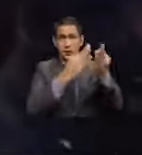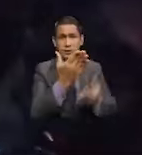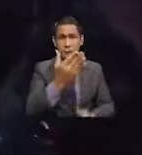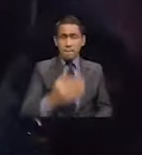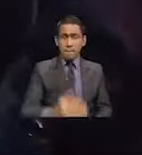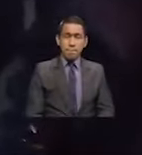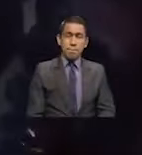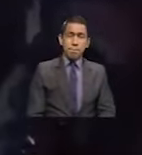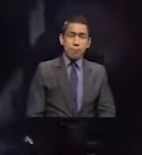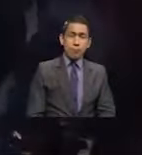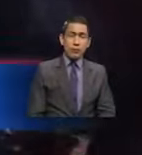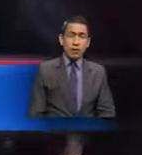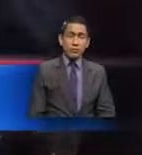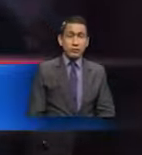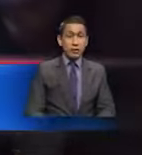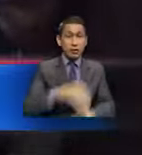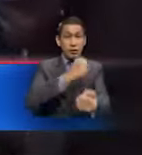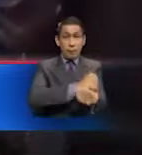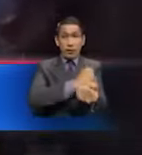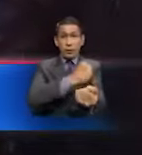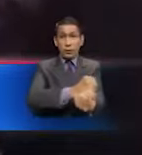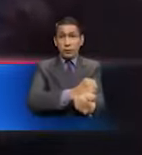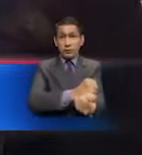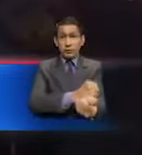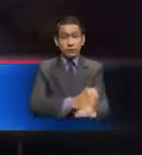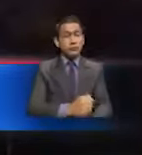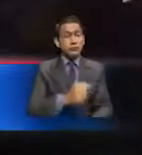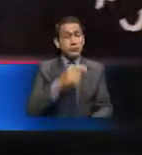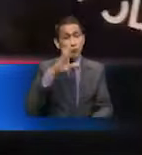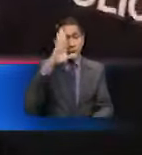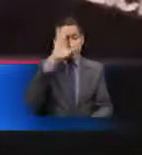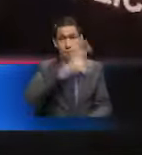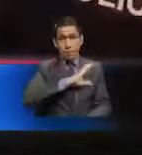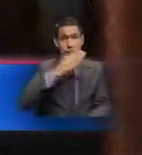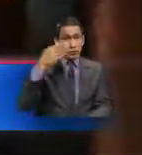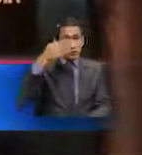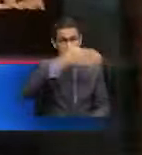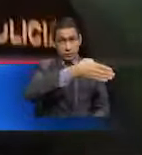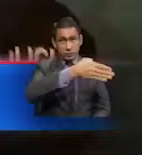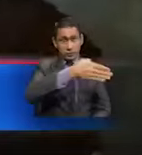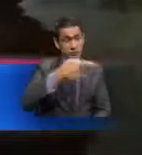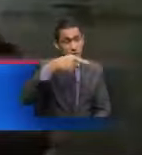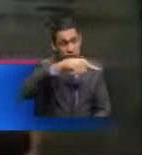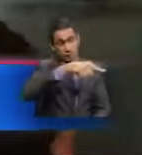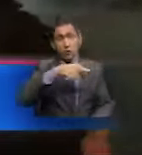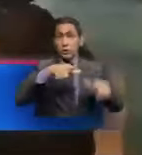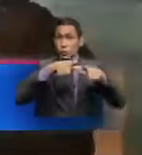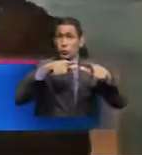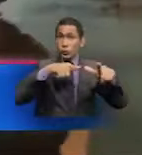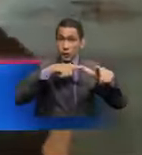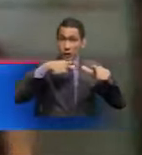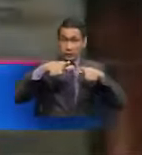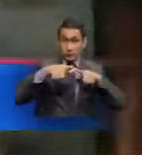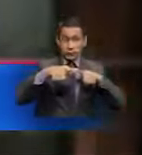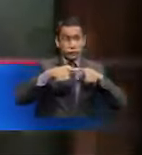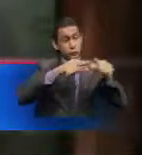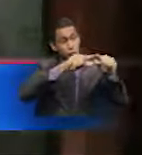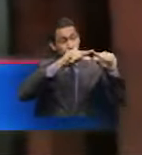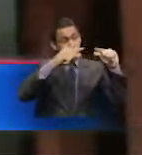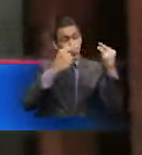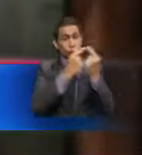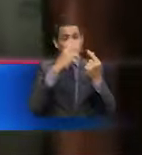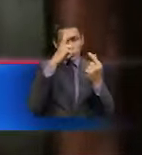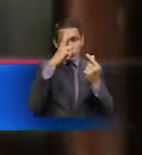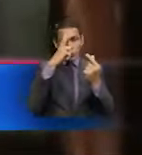Fueron diferentes sectores de Pascuales donde la policía intervino. En esta zona estaba operando un grupo terrorista que venía